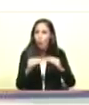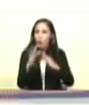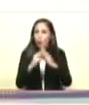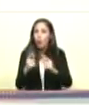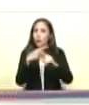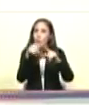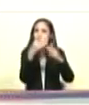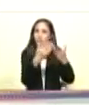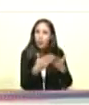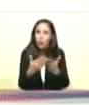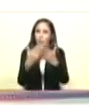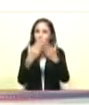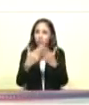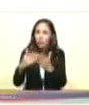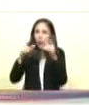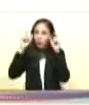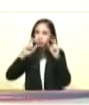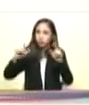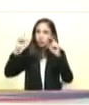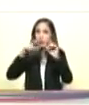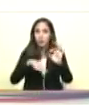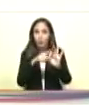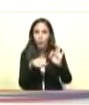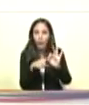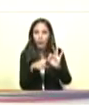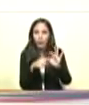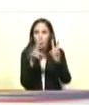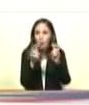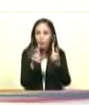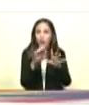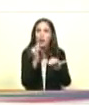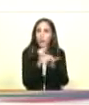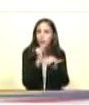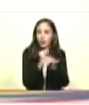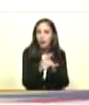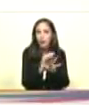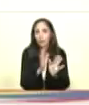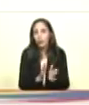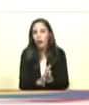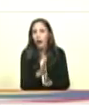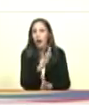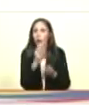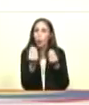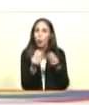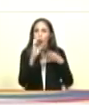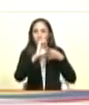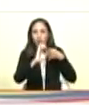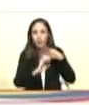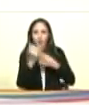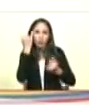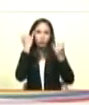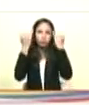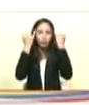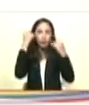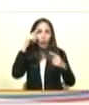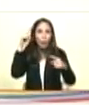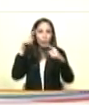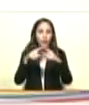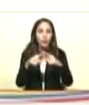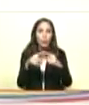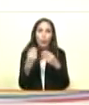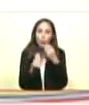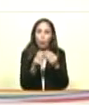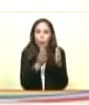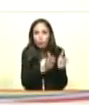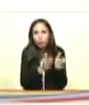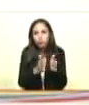cómo vamos construyendo con una visión estratégica, estructural y además con